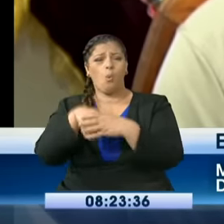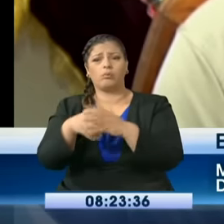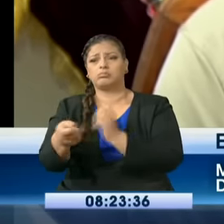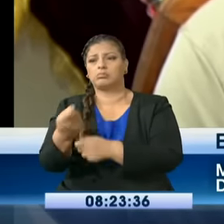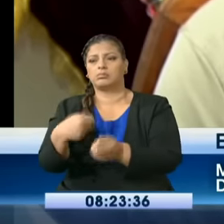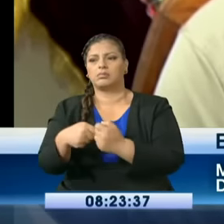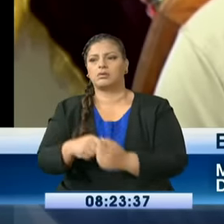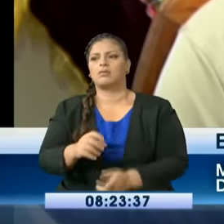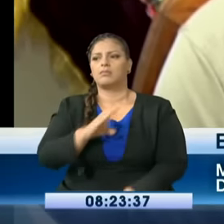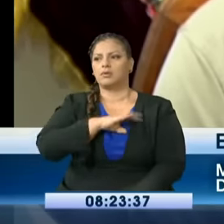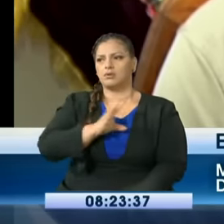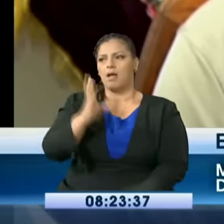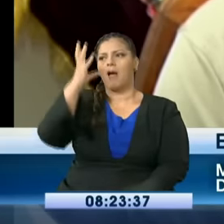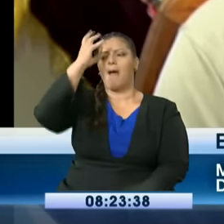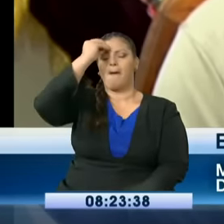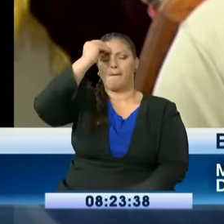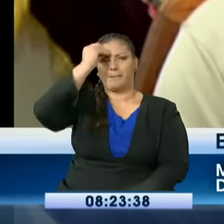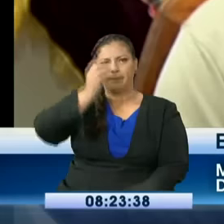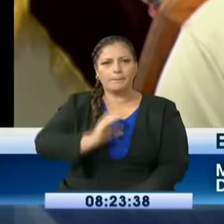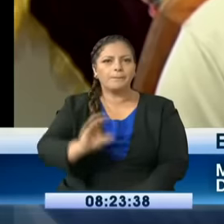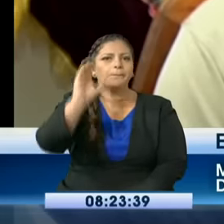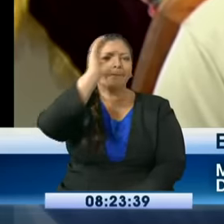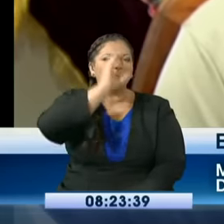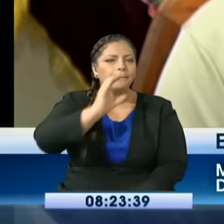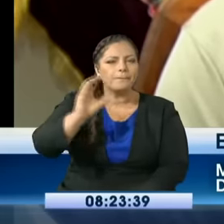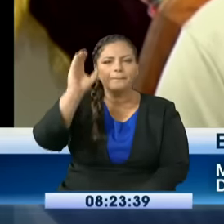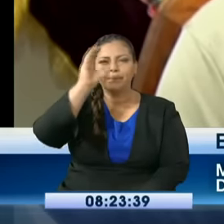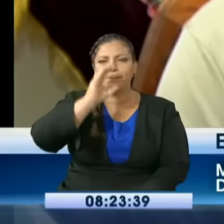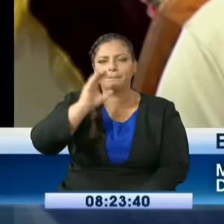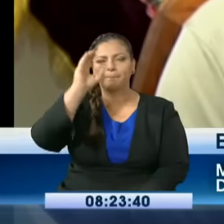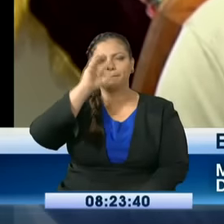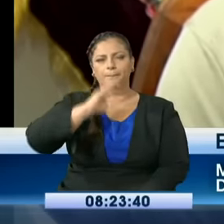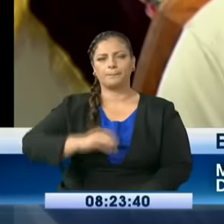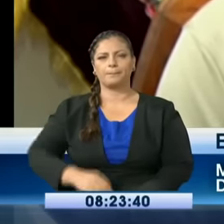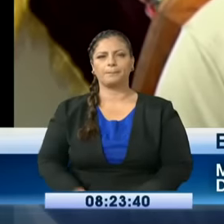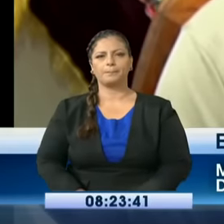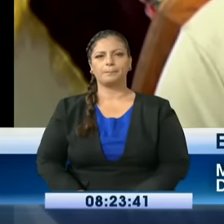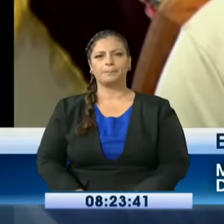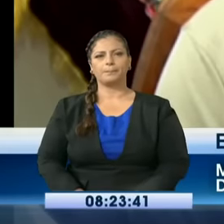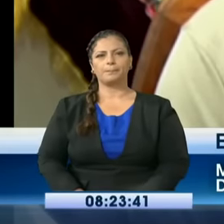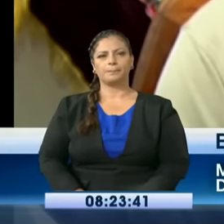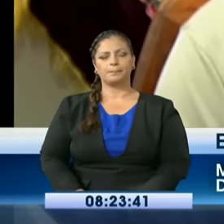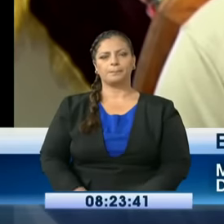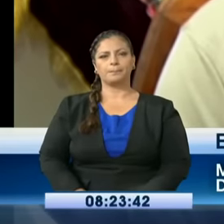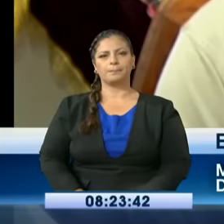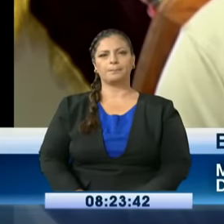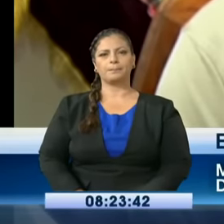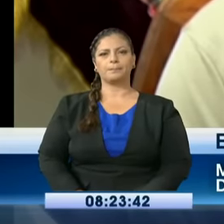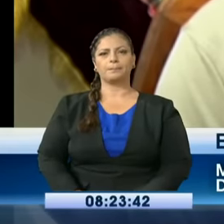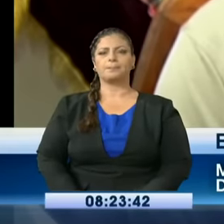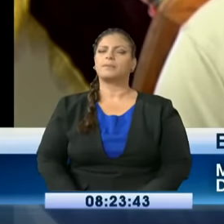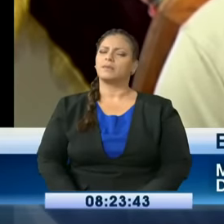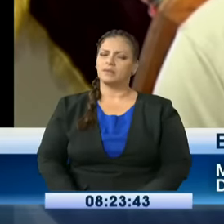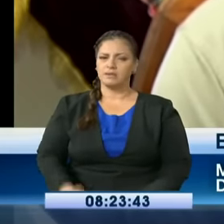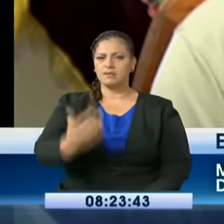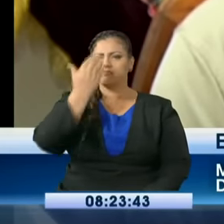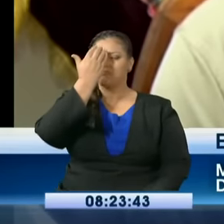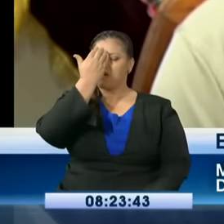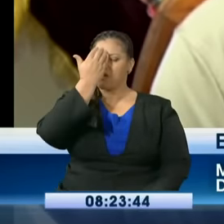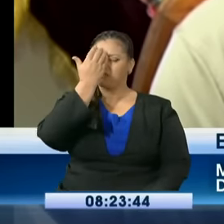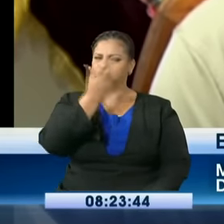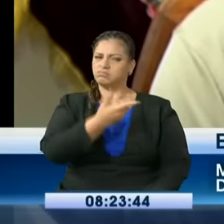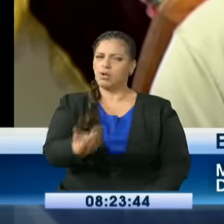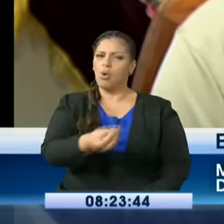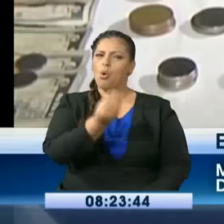pudimos realizar esta desarticulación de esta organización que venía causando mucho daño a nuestra sociedad y en especial